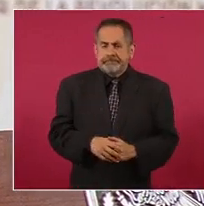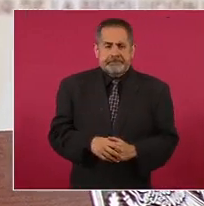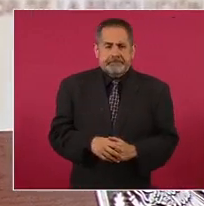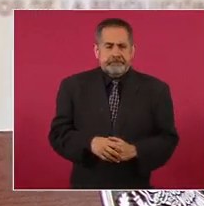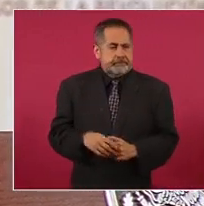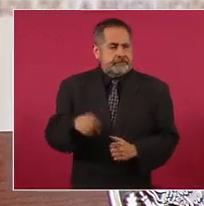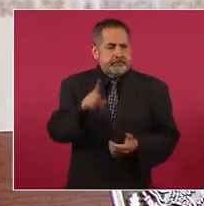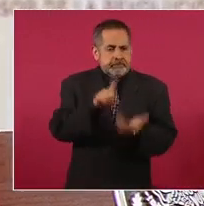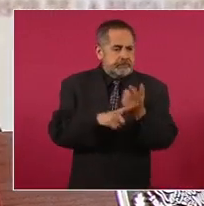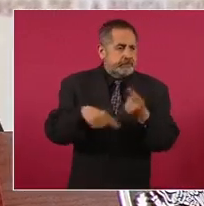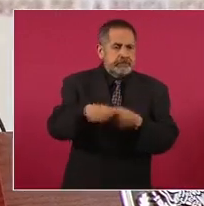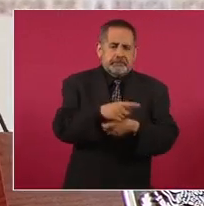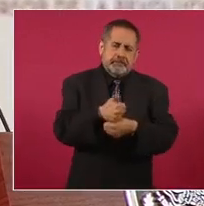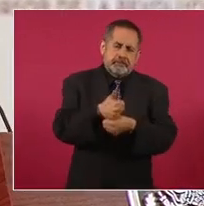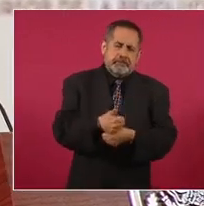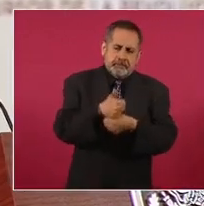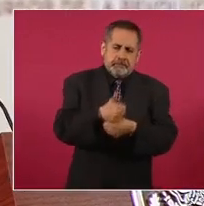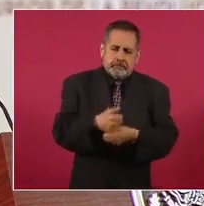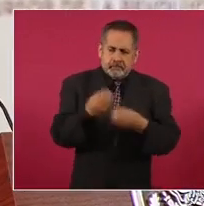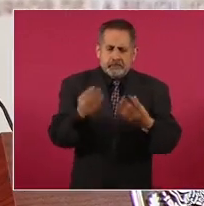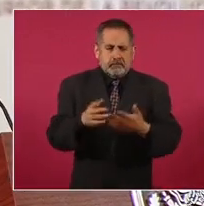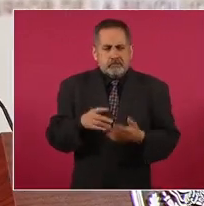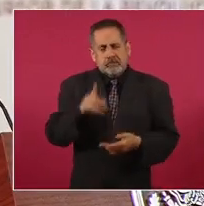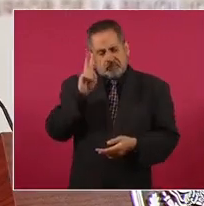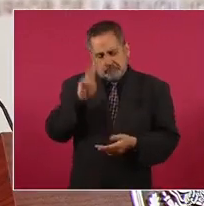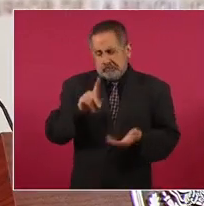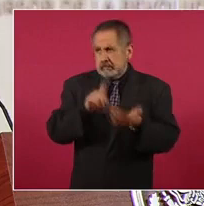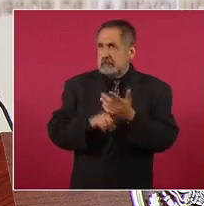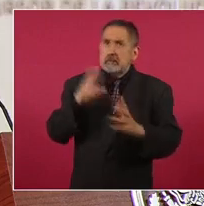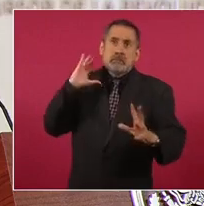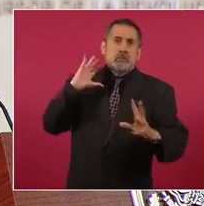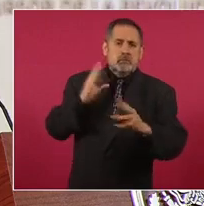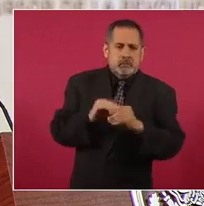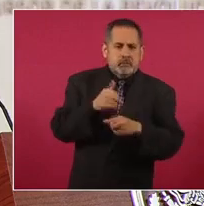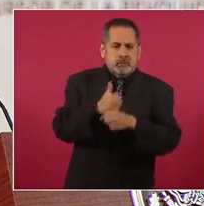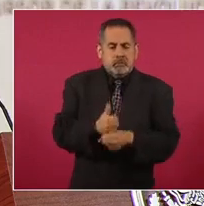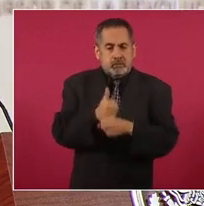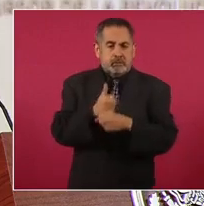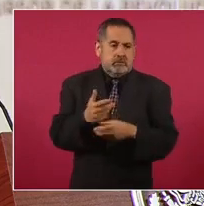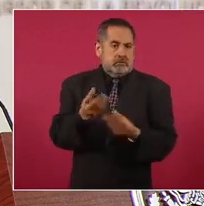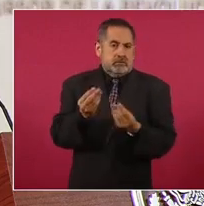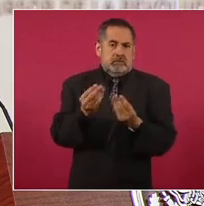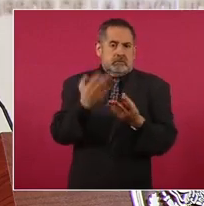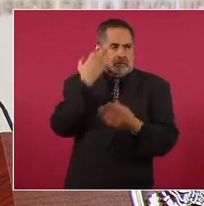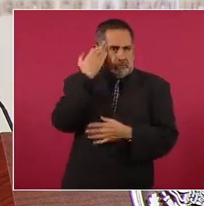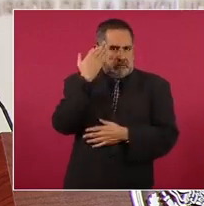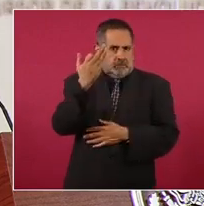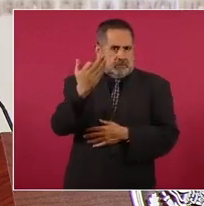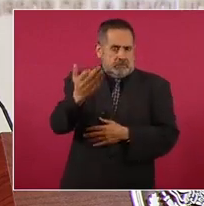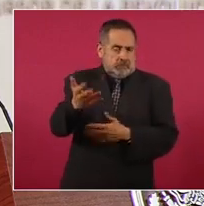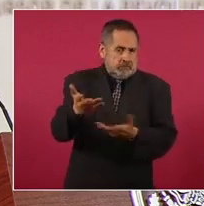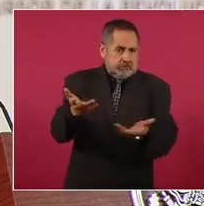sufren mucho, han padecido mucho, ya lleva bastante tiempo